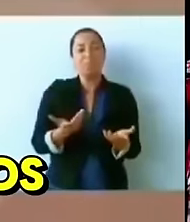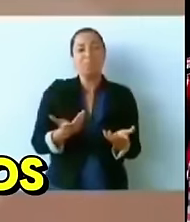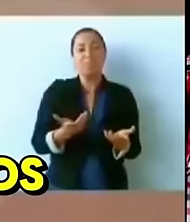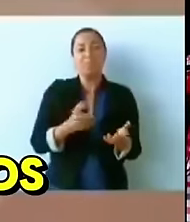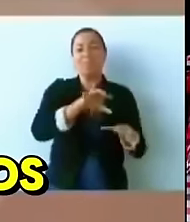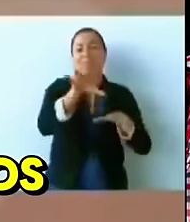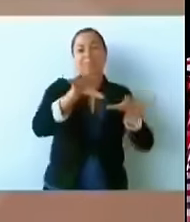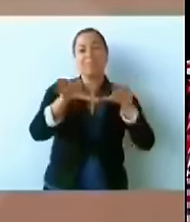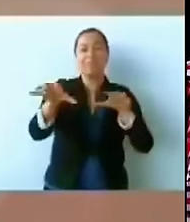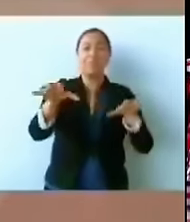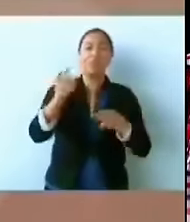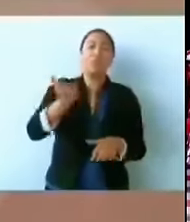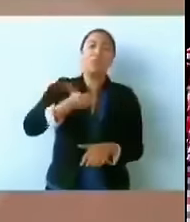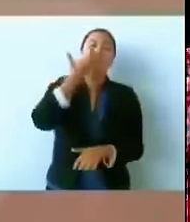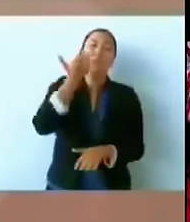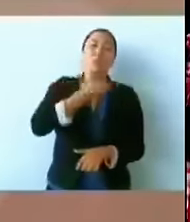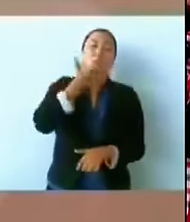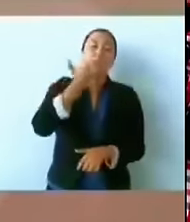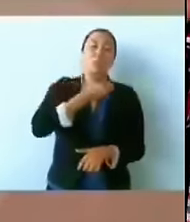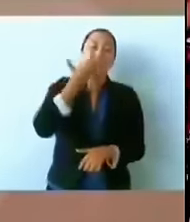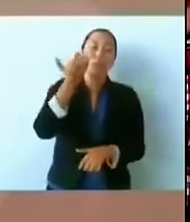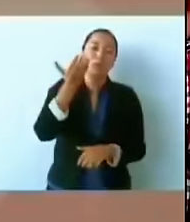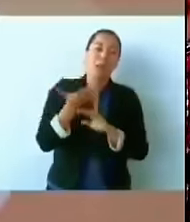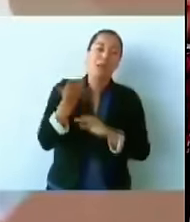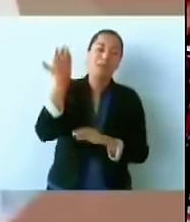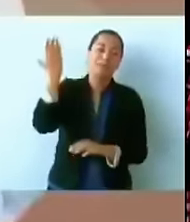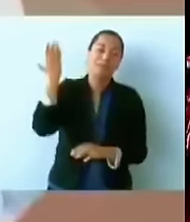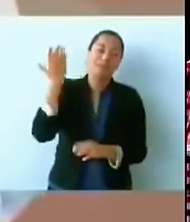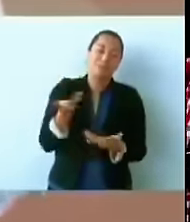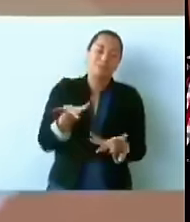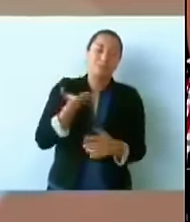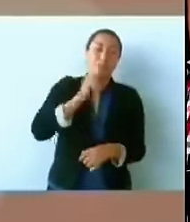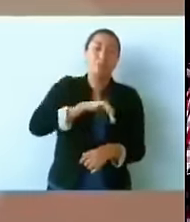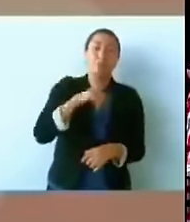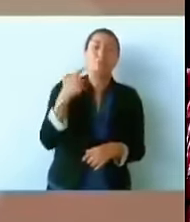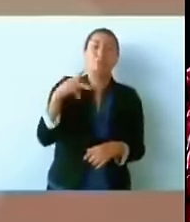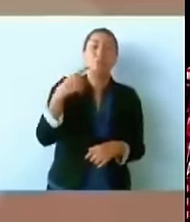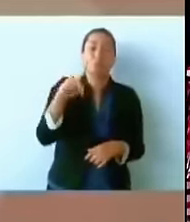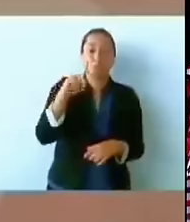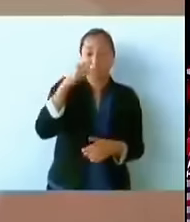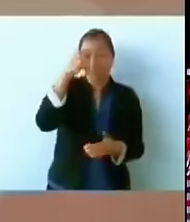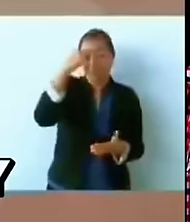mal acostumbrados a sentirse los dueños del mundo.